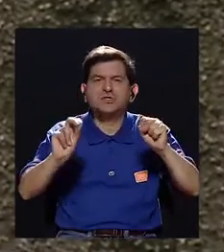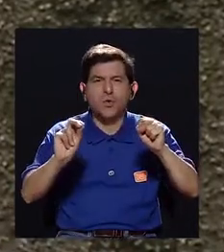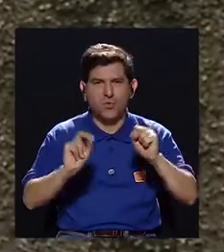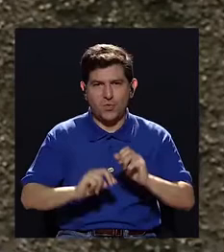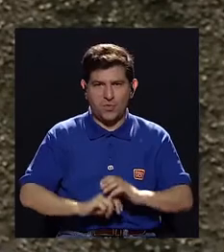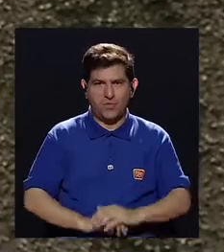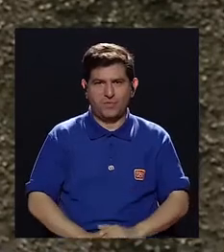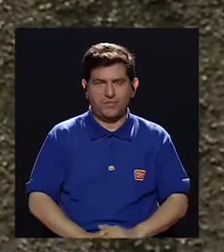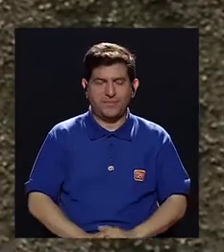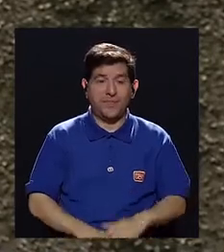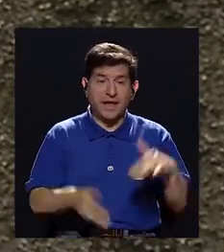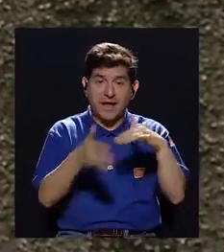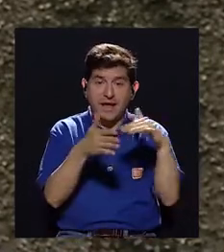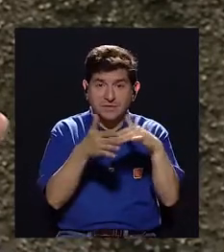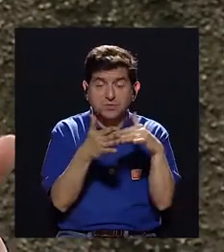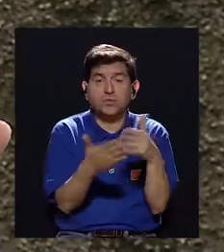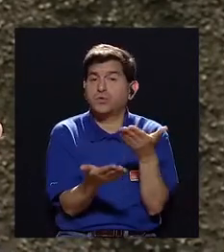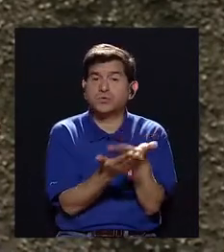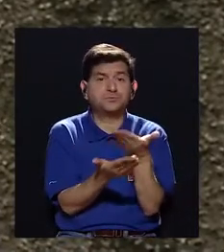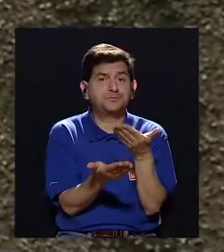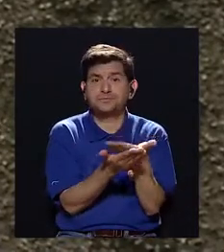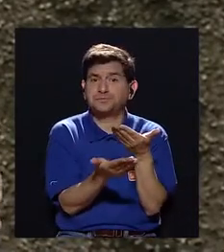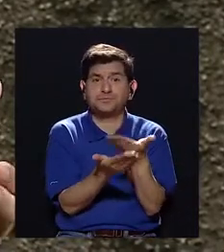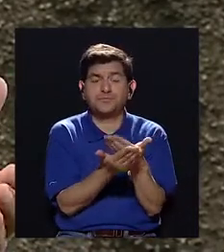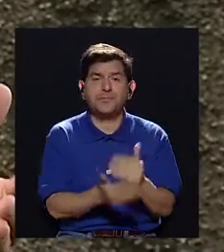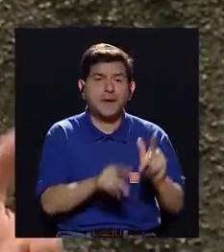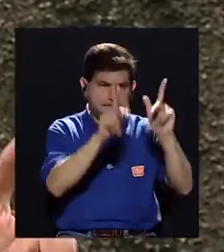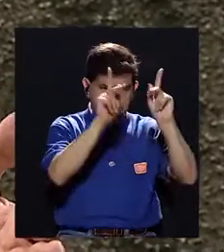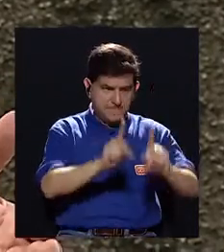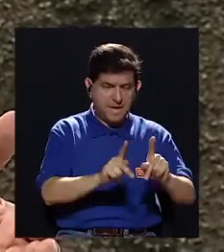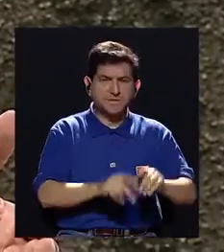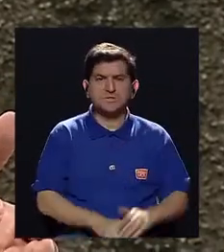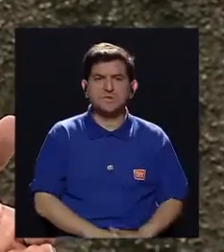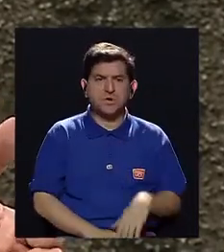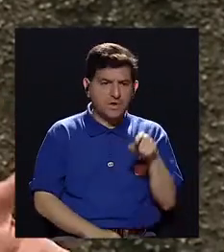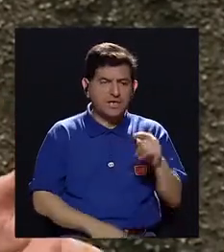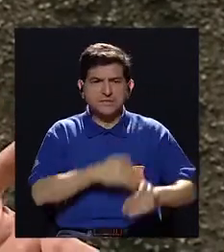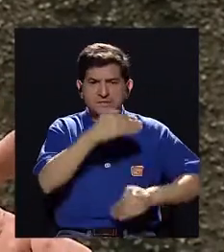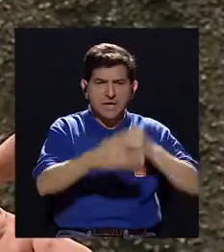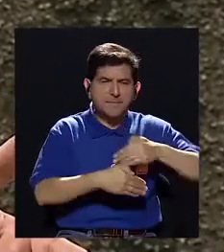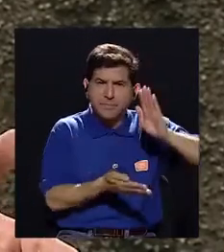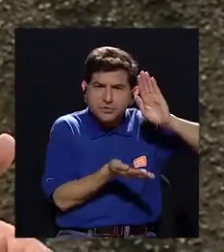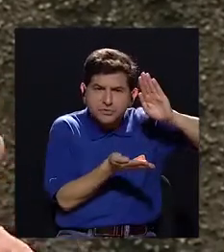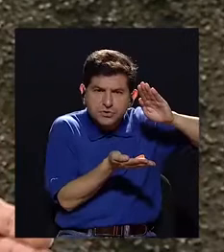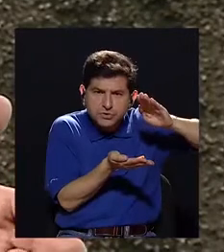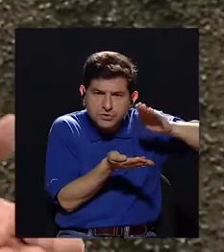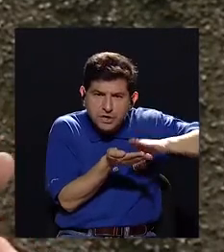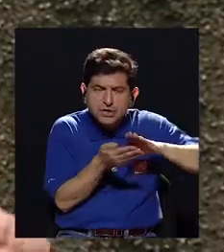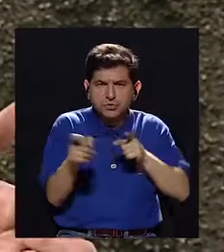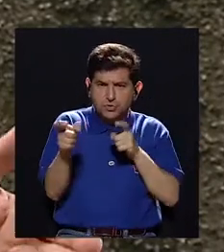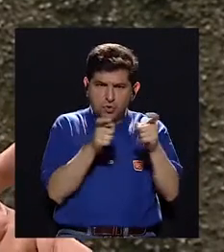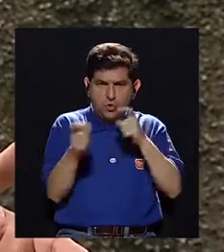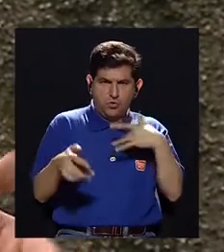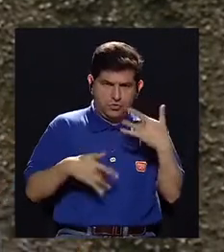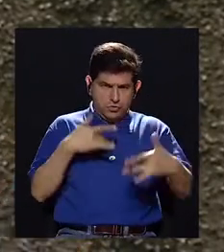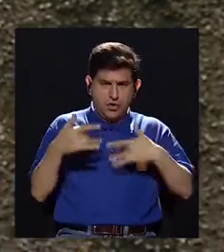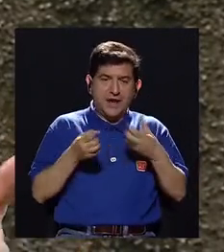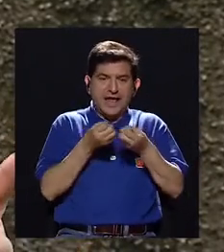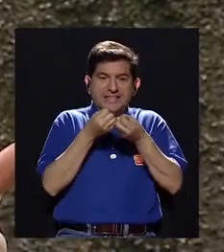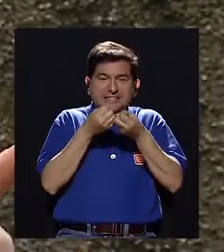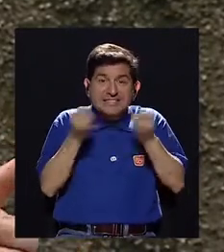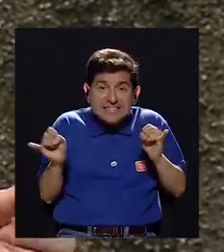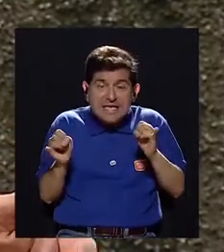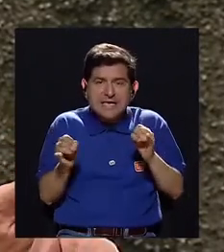asma. Los estudios también han demostrado que de las personas que entran en remisión, es decir, que controlan sus síntomas